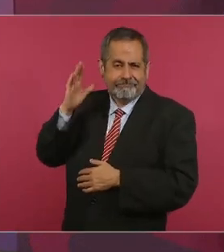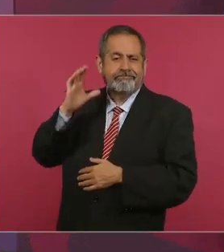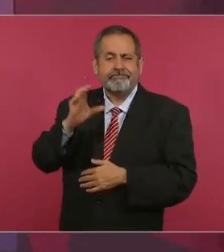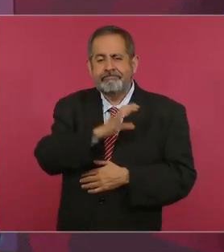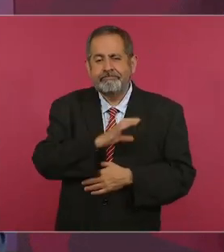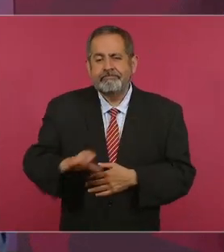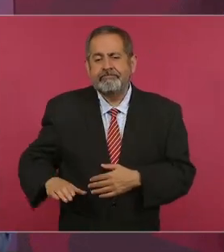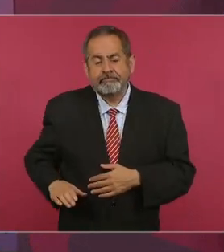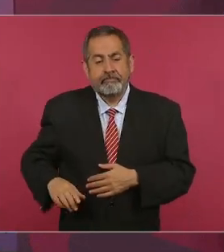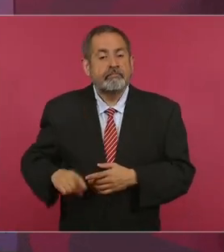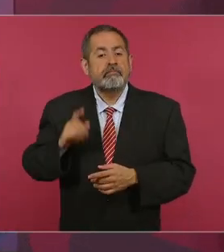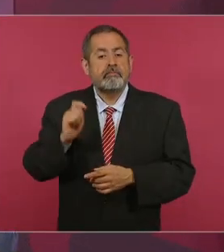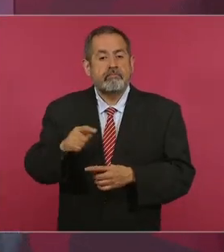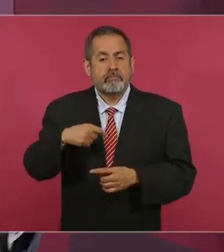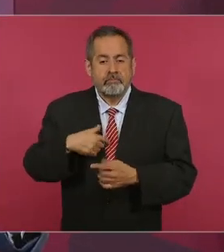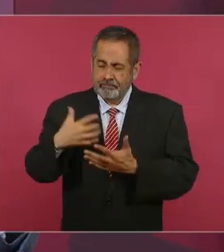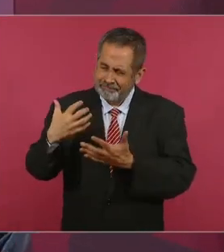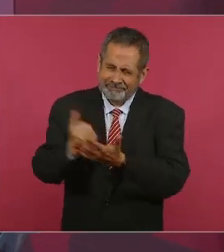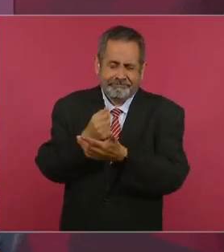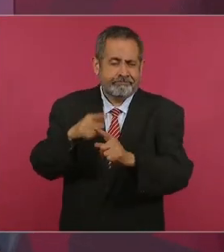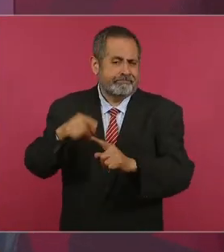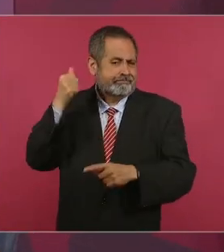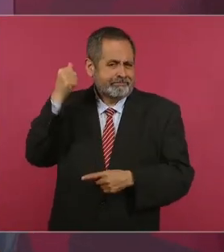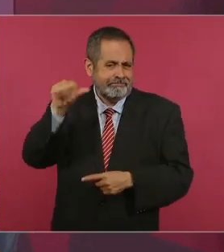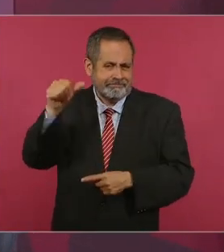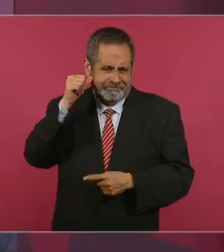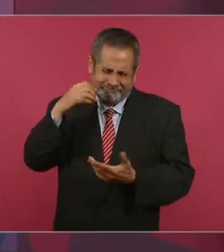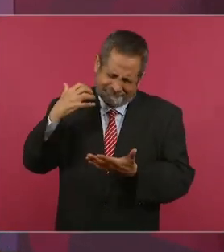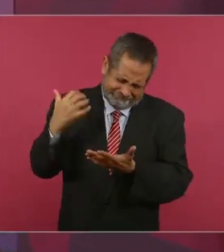Siempre he ganado en Acapulco.